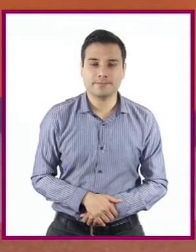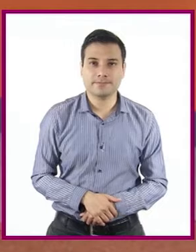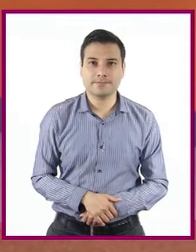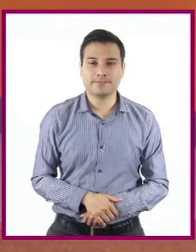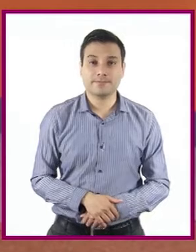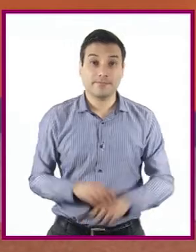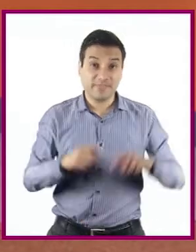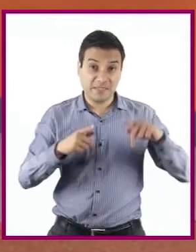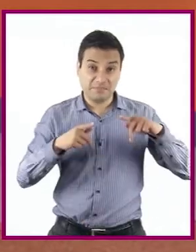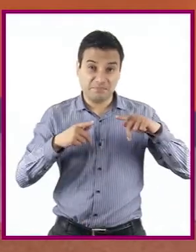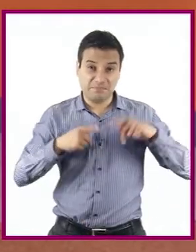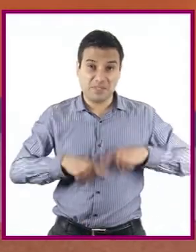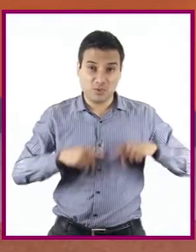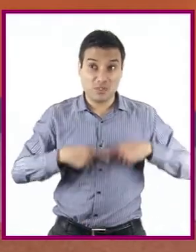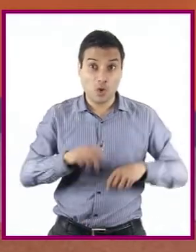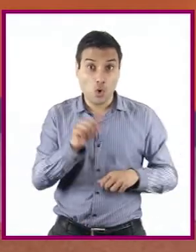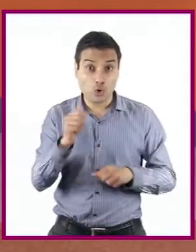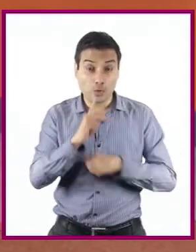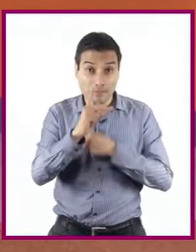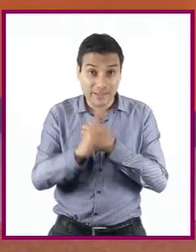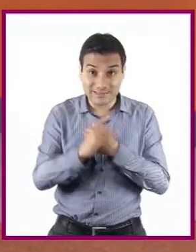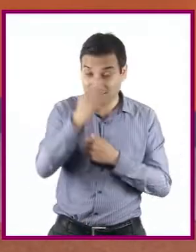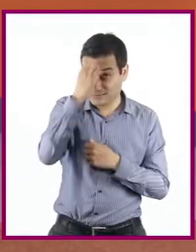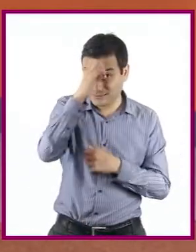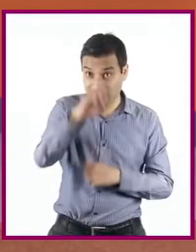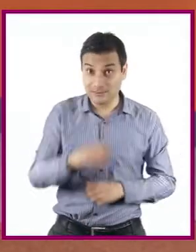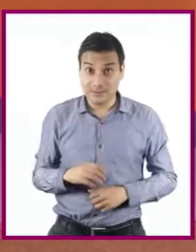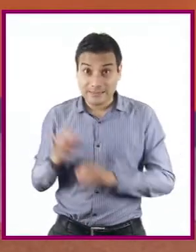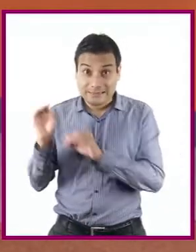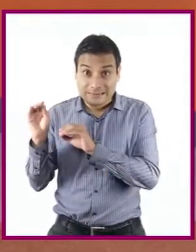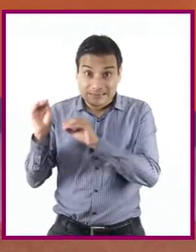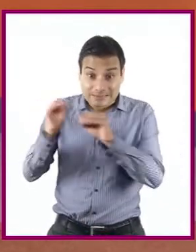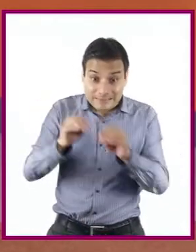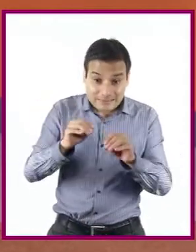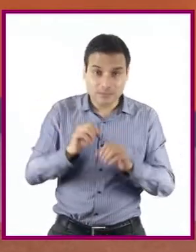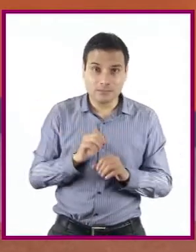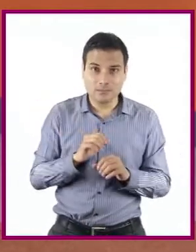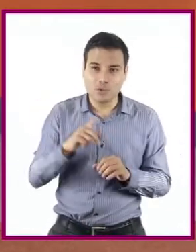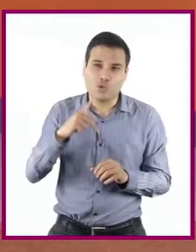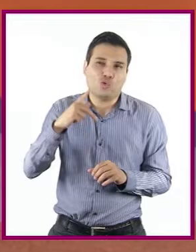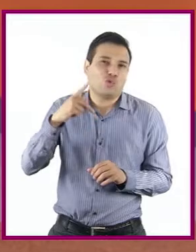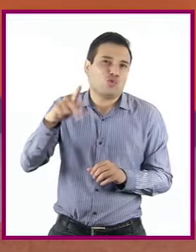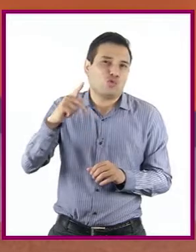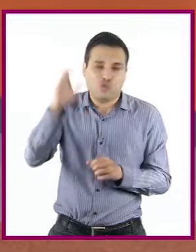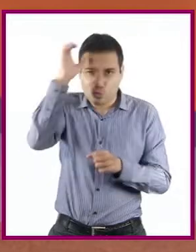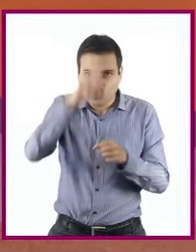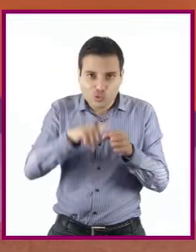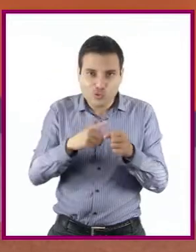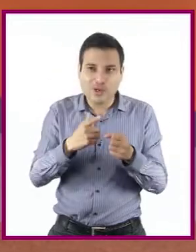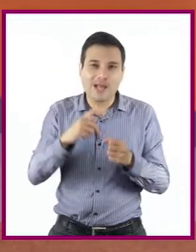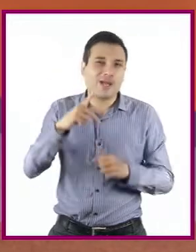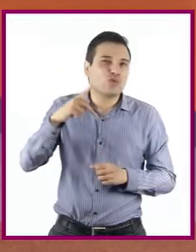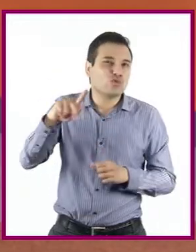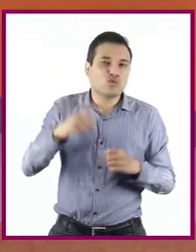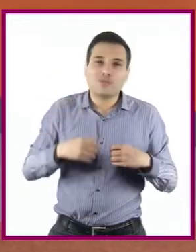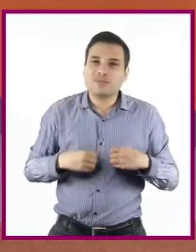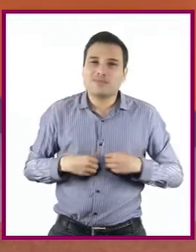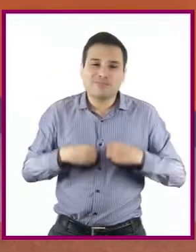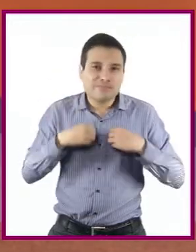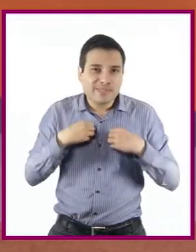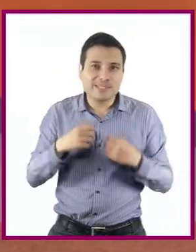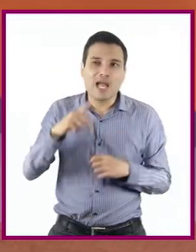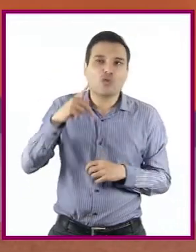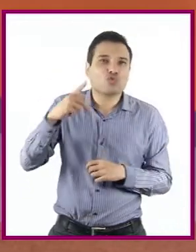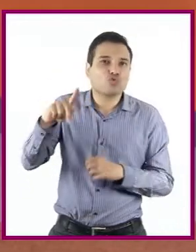Las personas que vienen de otros países y se instalan en nuevas regiones traen consigo su cultura, sus formas de vida y desde luego